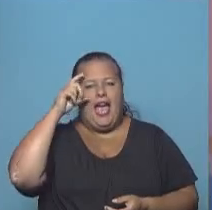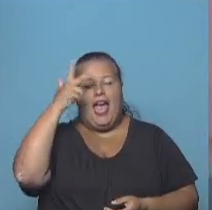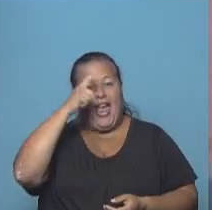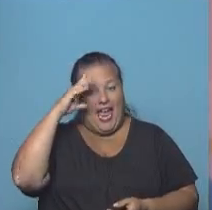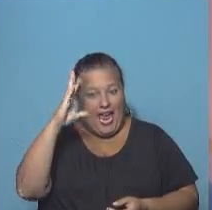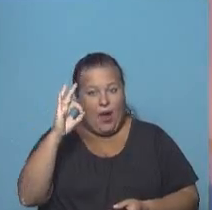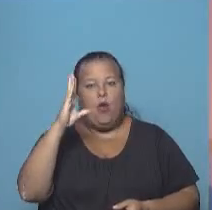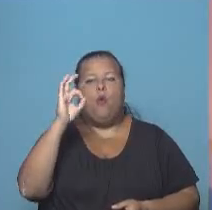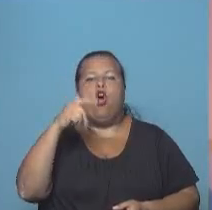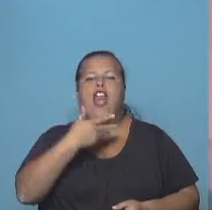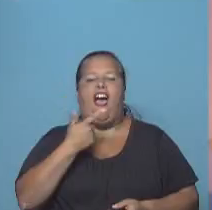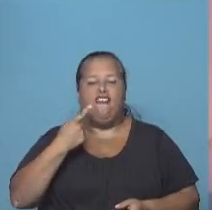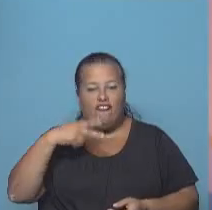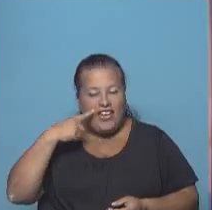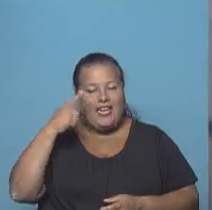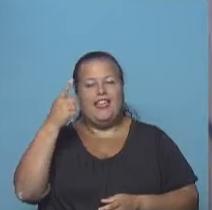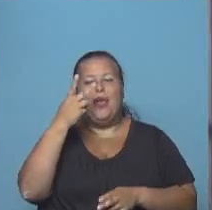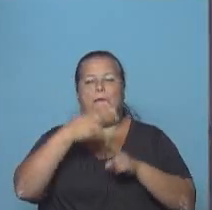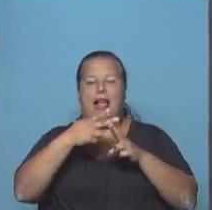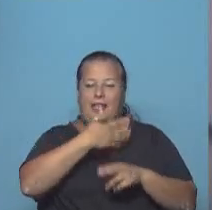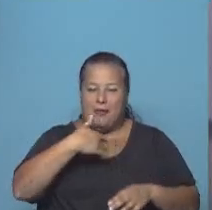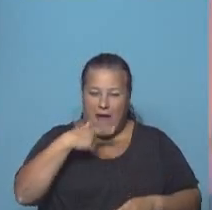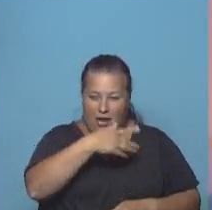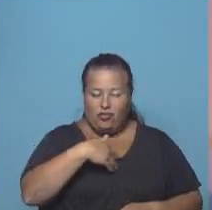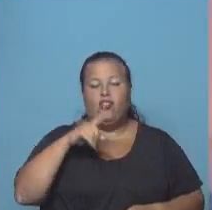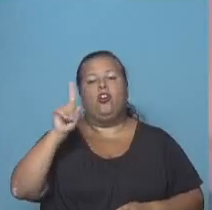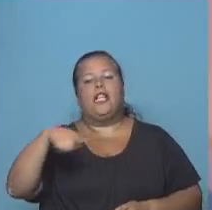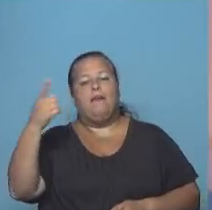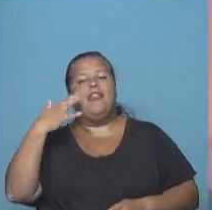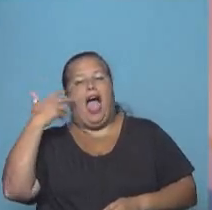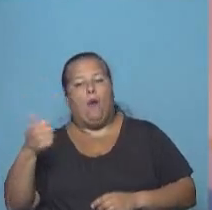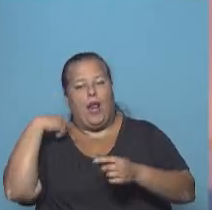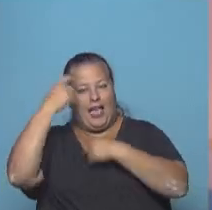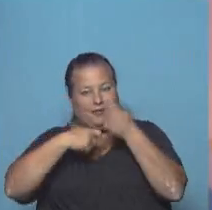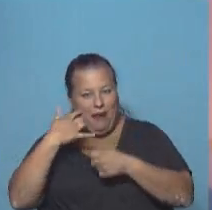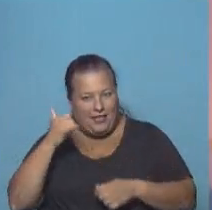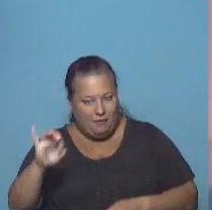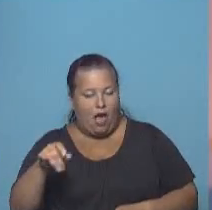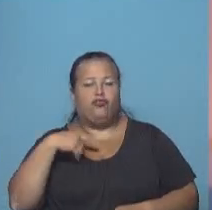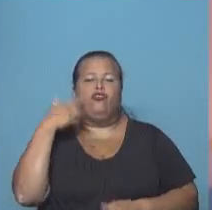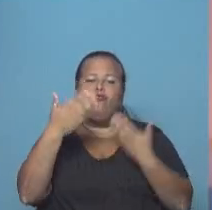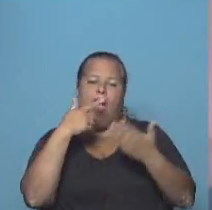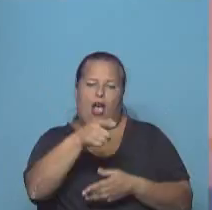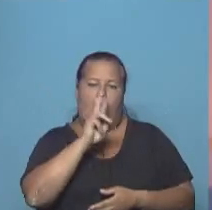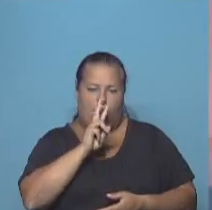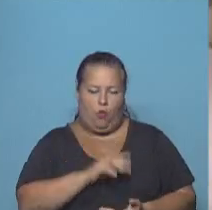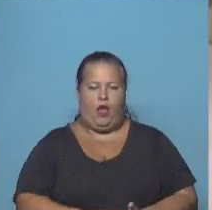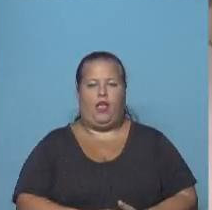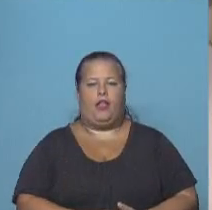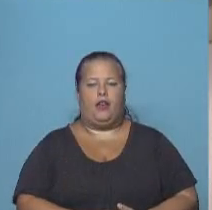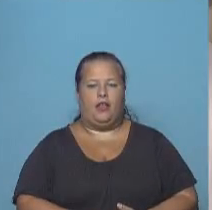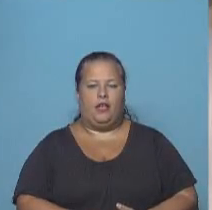bonafini y titular de Madres de Plaza de Mayo y también a Estela de carloto titular de abuelas de Plaza de Mayo fuimos a hablar con